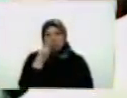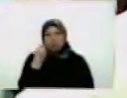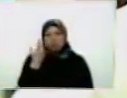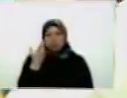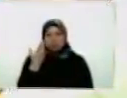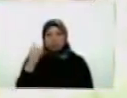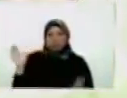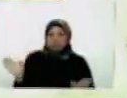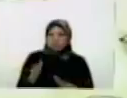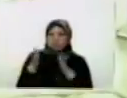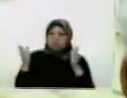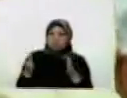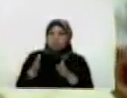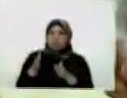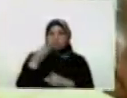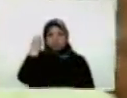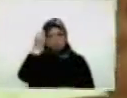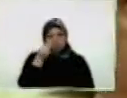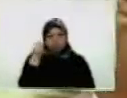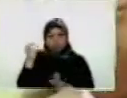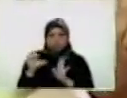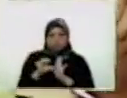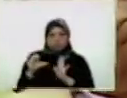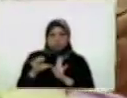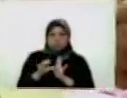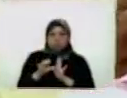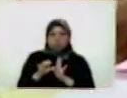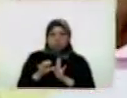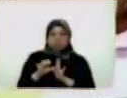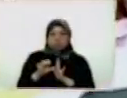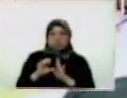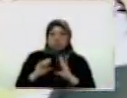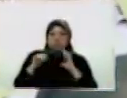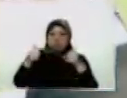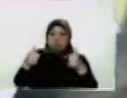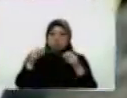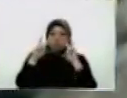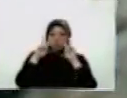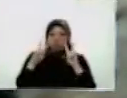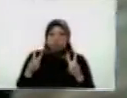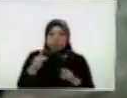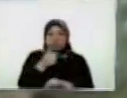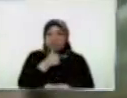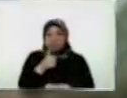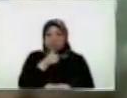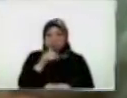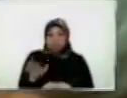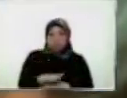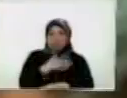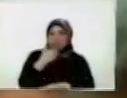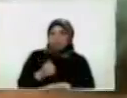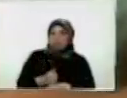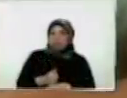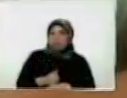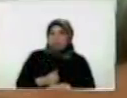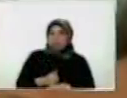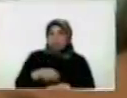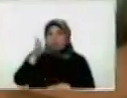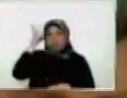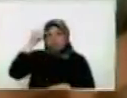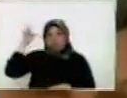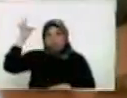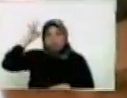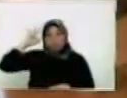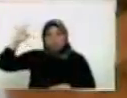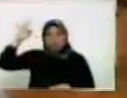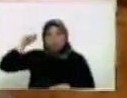forma de pensar, de dónde, cuál es su fuente, de dónde bebe, quiénes son sus principales filósofos,